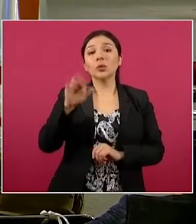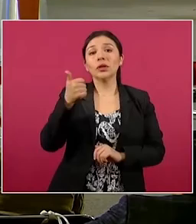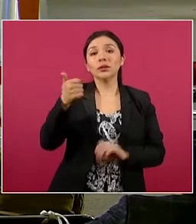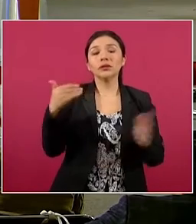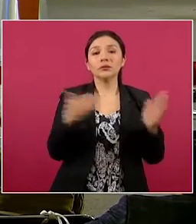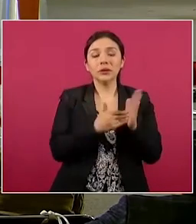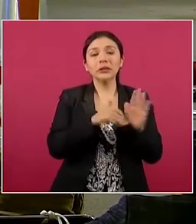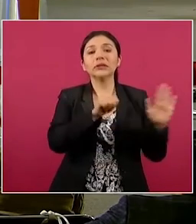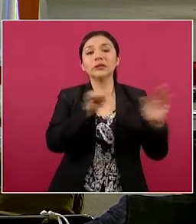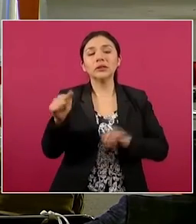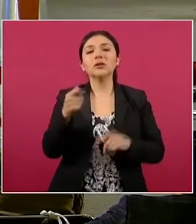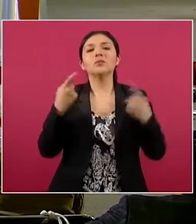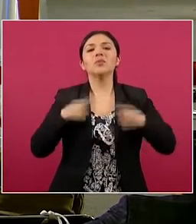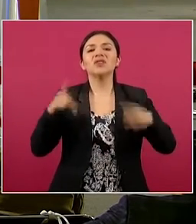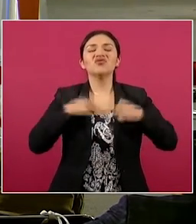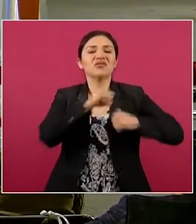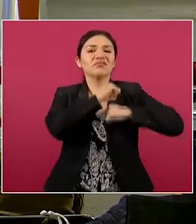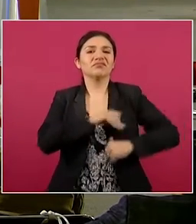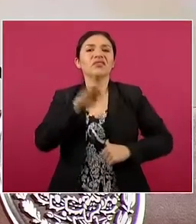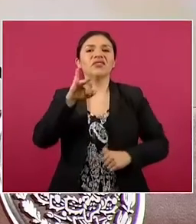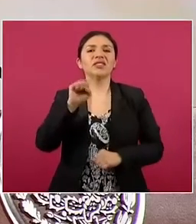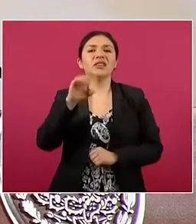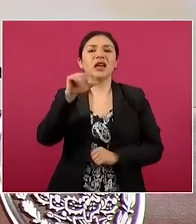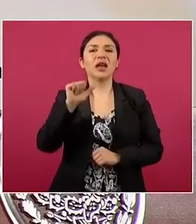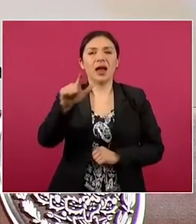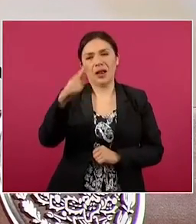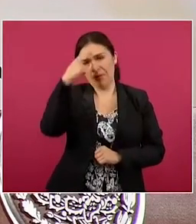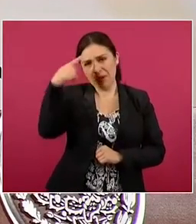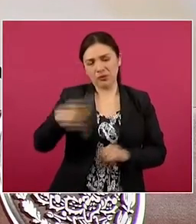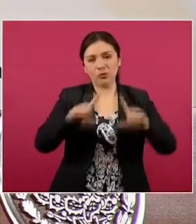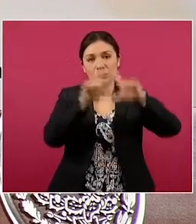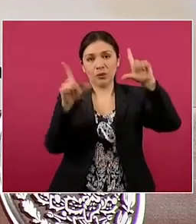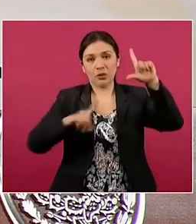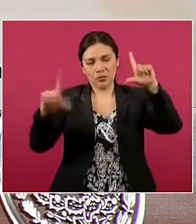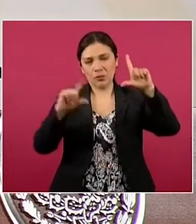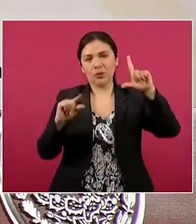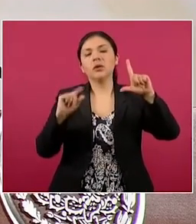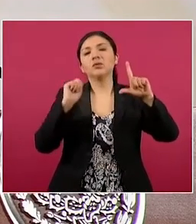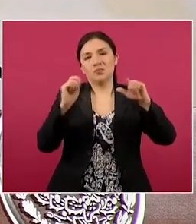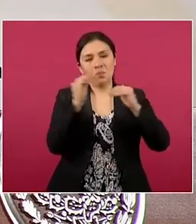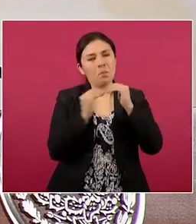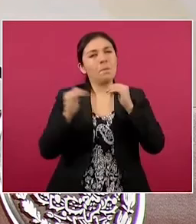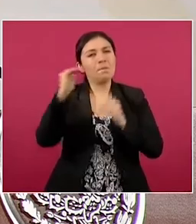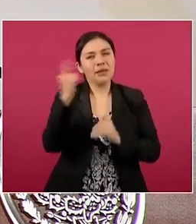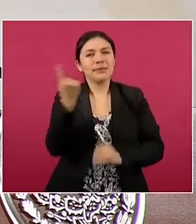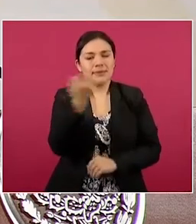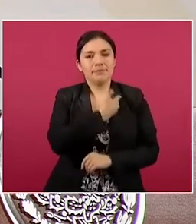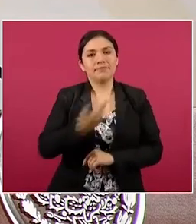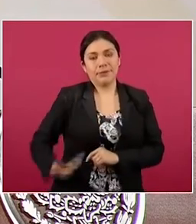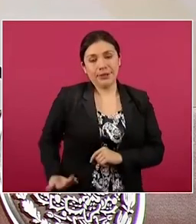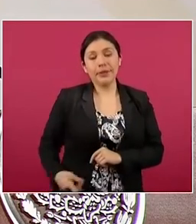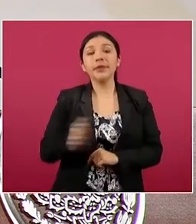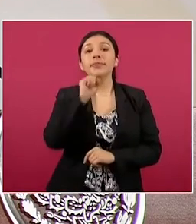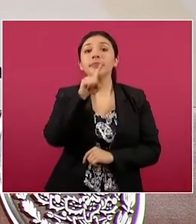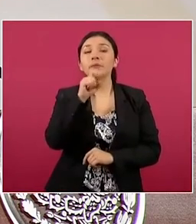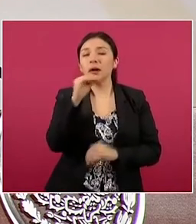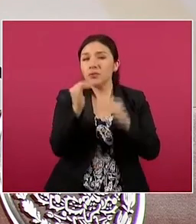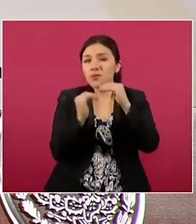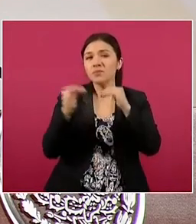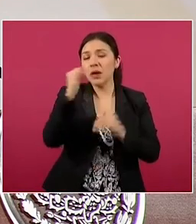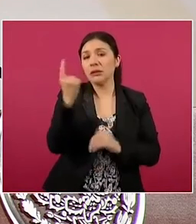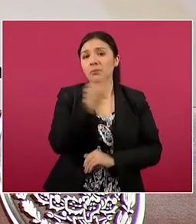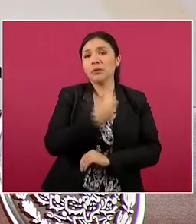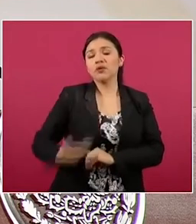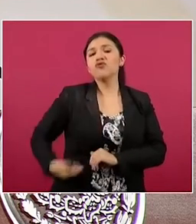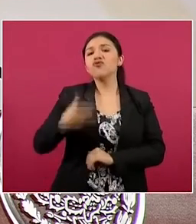146,600 el fiscal general de la República, ligeramente arriba del presidente, y también ligeramente arriba del